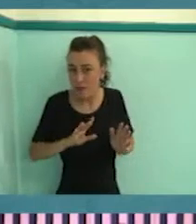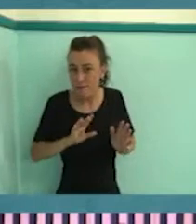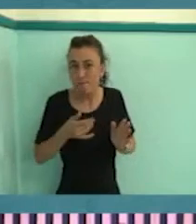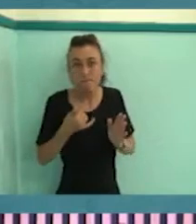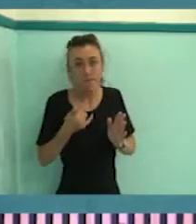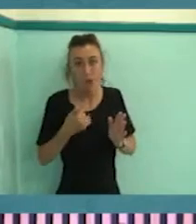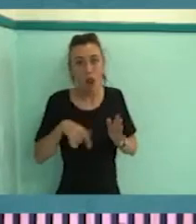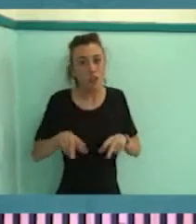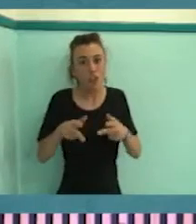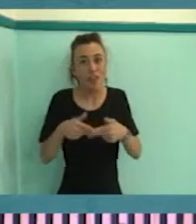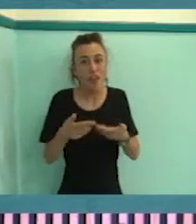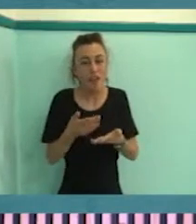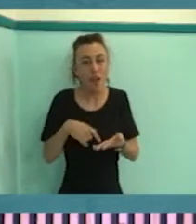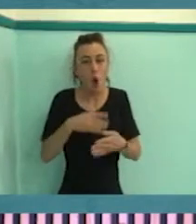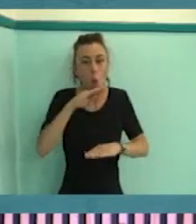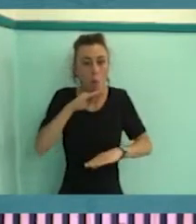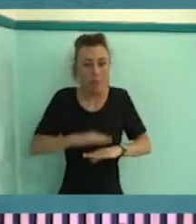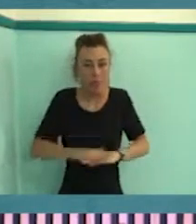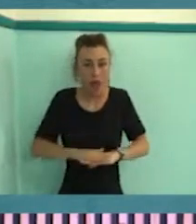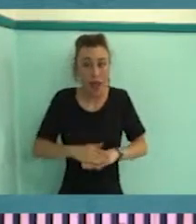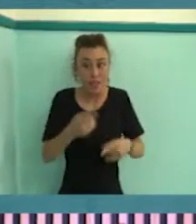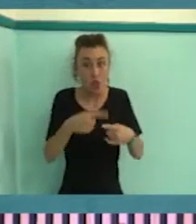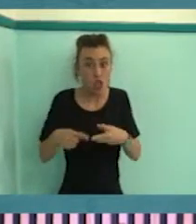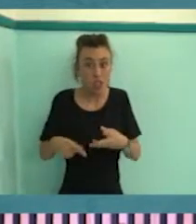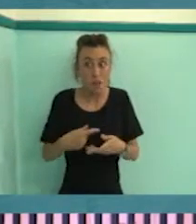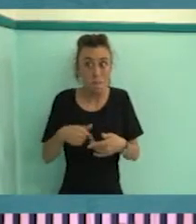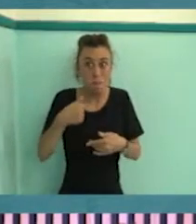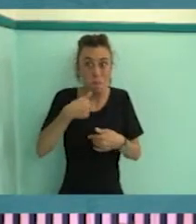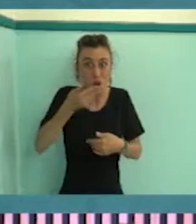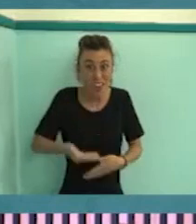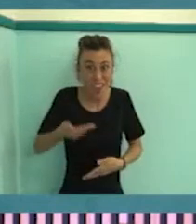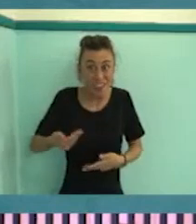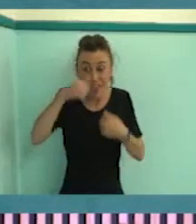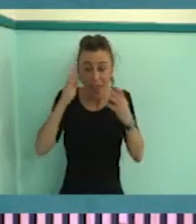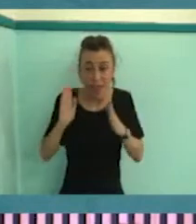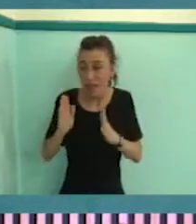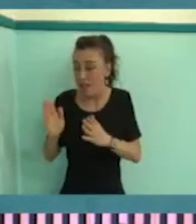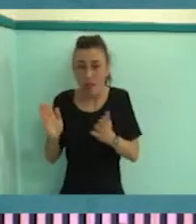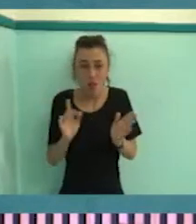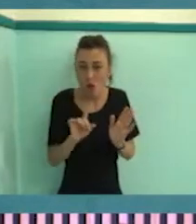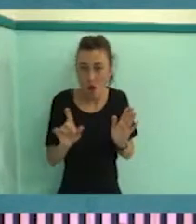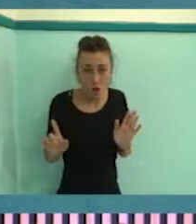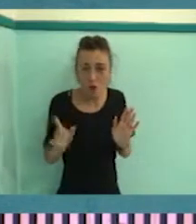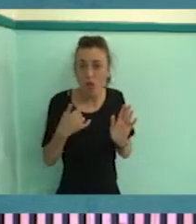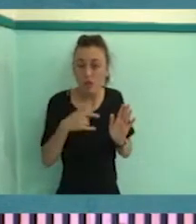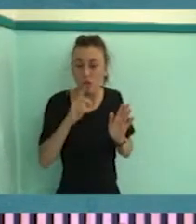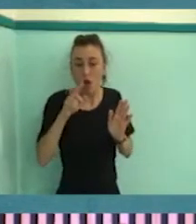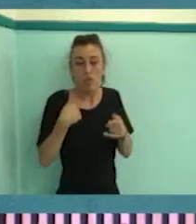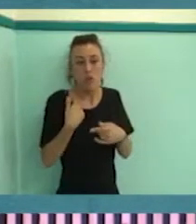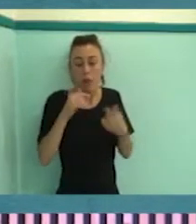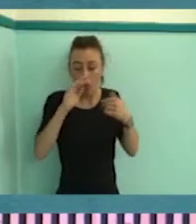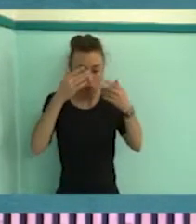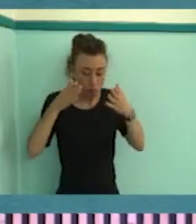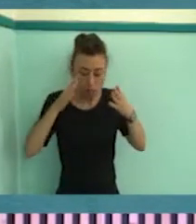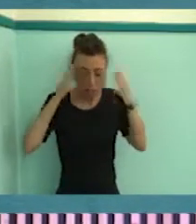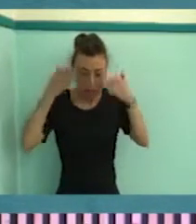resto de cosas importantes que están ahí no y que a los que no podemos poner atención porque yo estoy muy ocupada en Cómo mato este hambre Yéndome a tomar el sol por ejemplo no